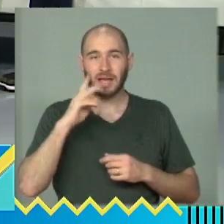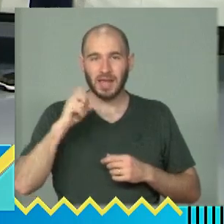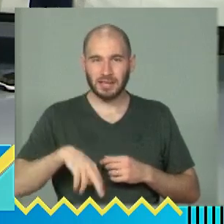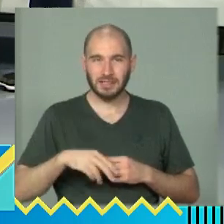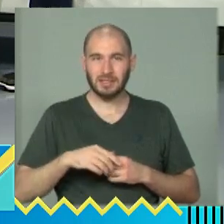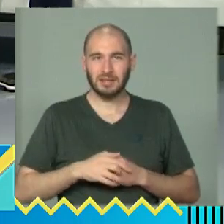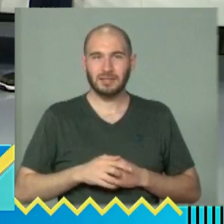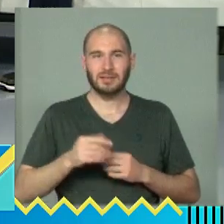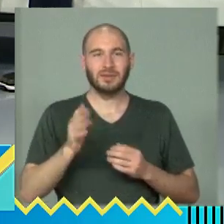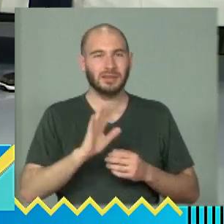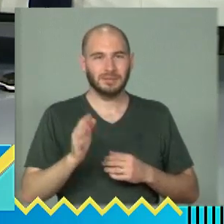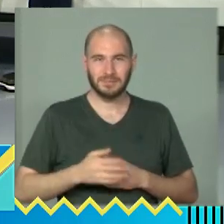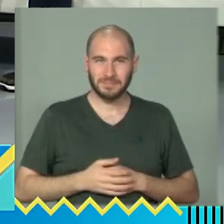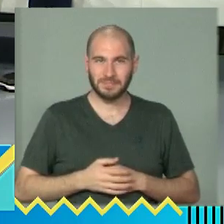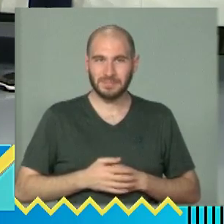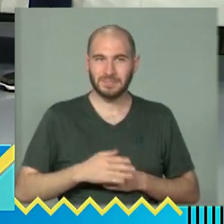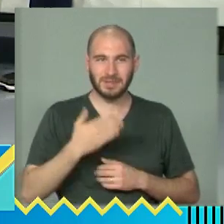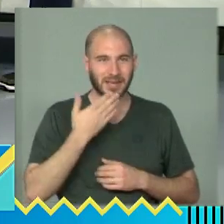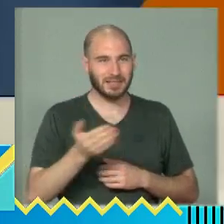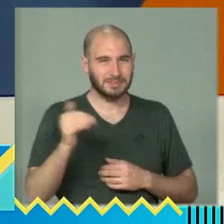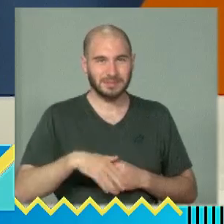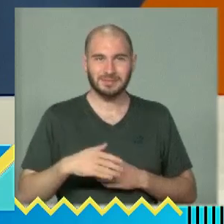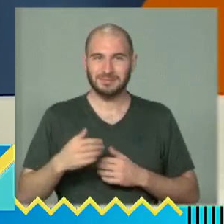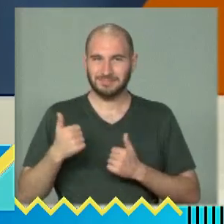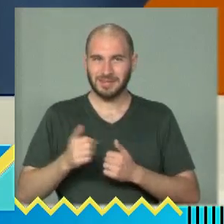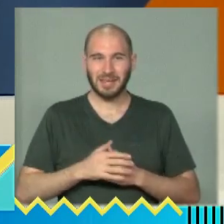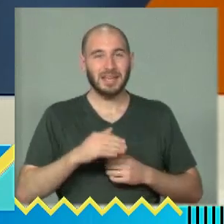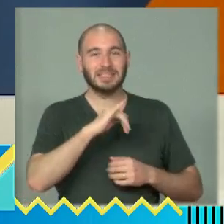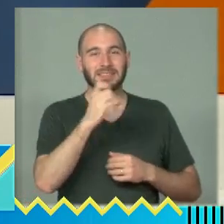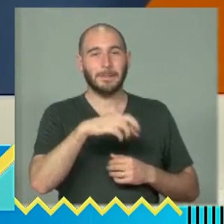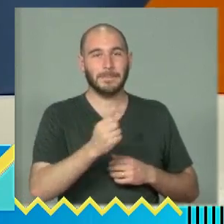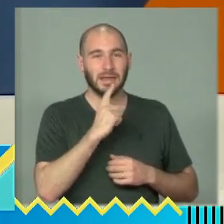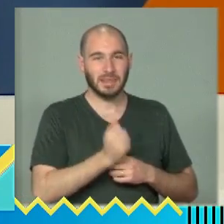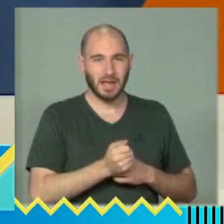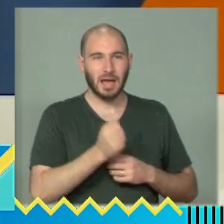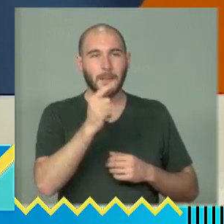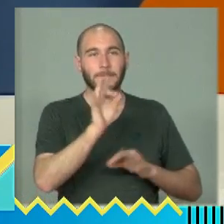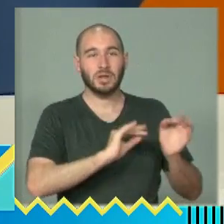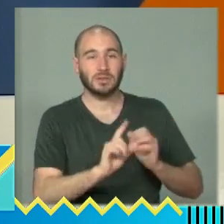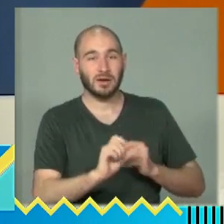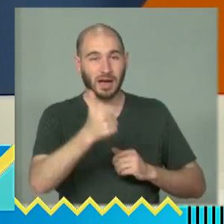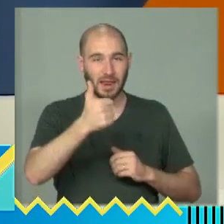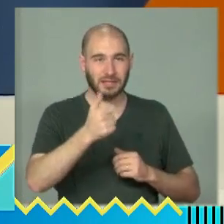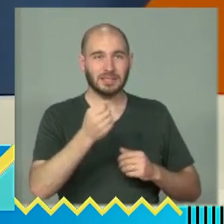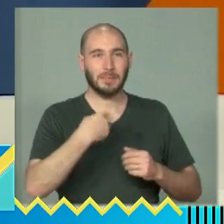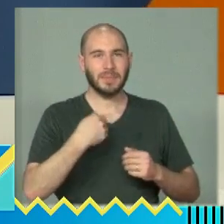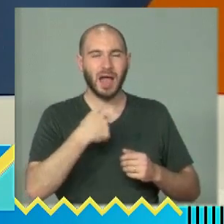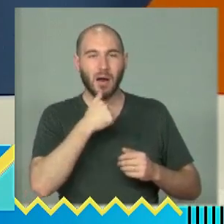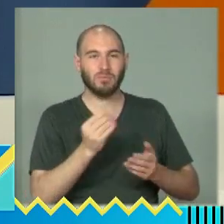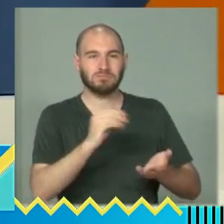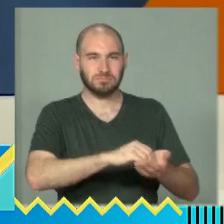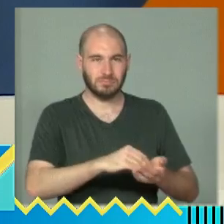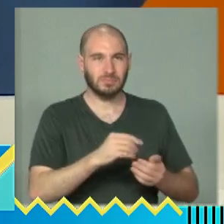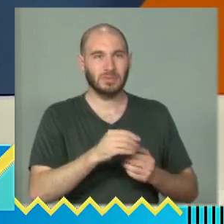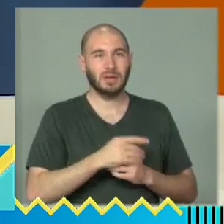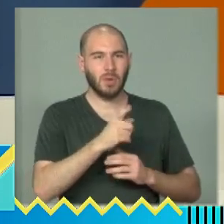Lorenzo, eres del Martín. Bueno. Muchísimas gracias, Karim, por estar acá. No. Del Martín Zapata y uno de los proyectos ganadores que se llama Mi Agua Suma, y por supuesto nos vas